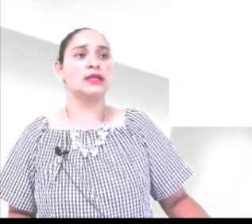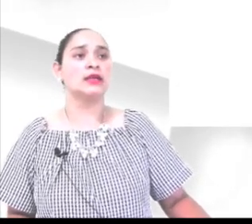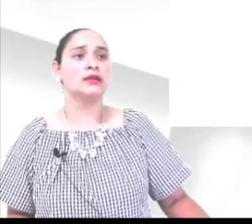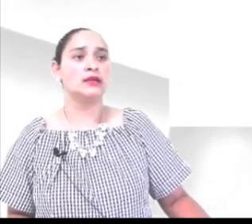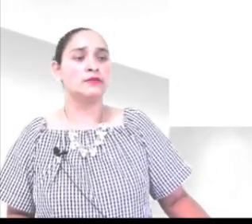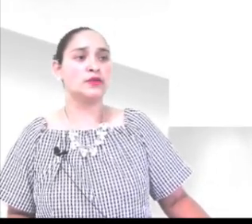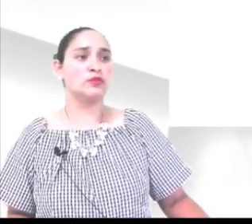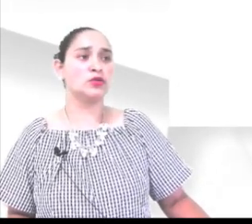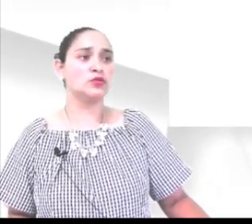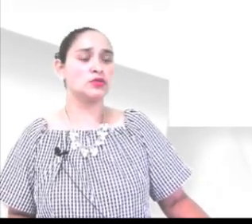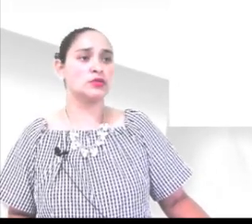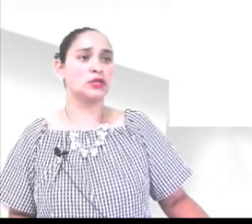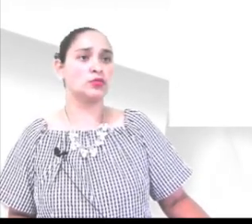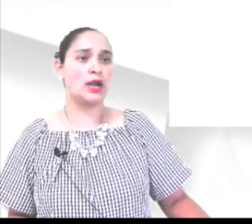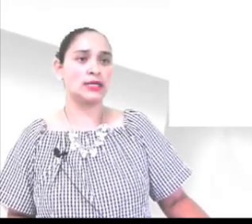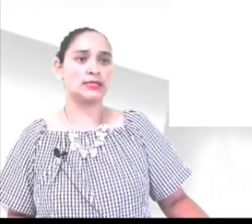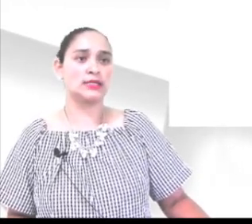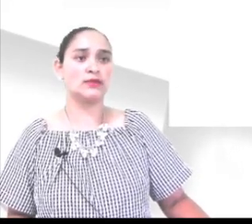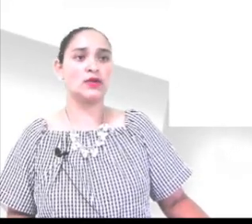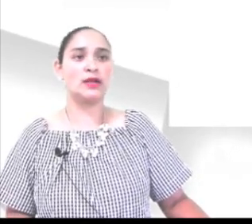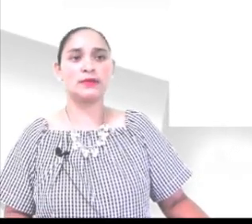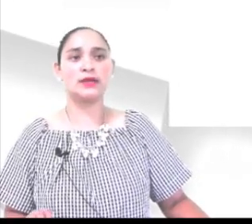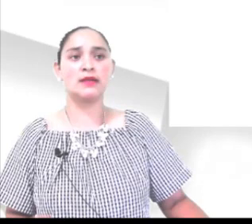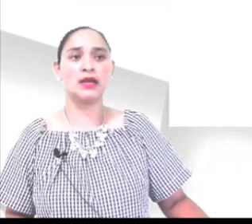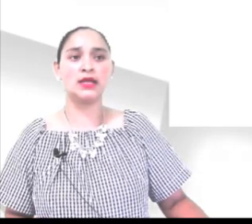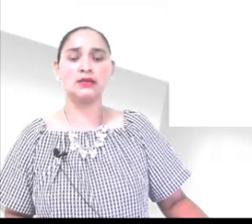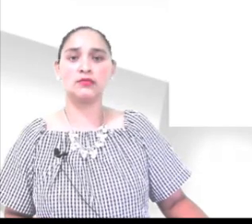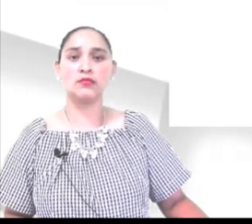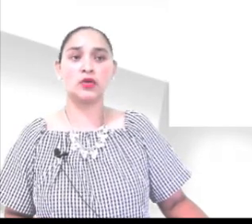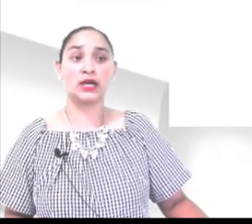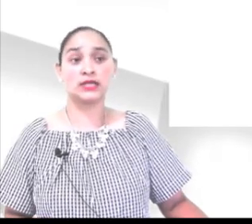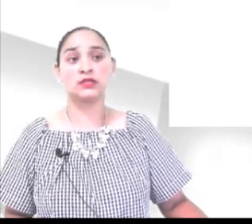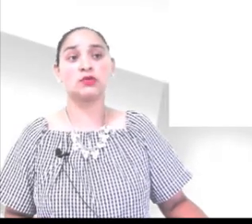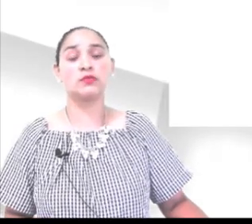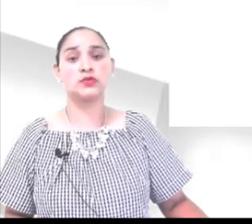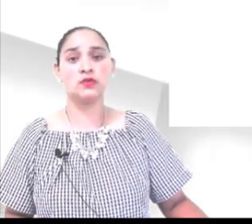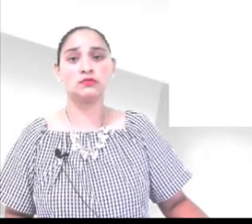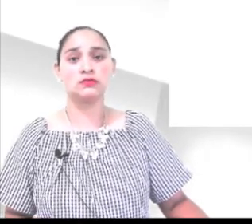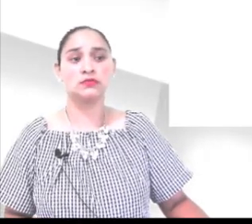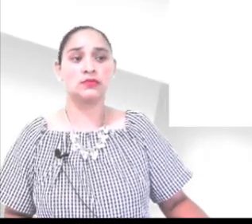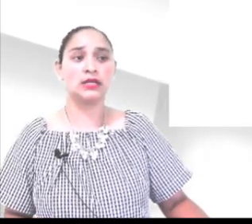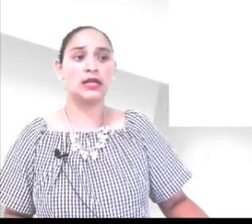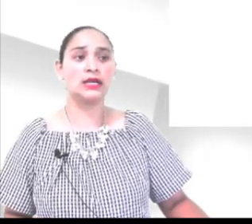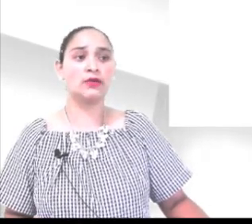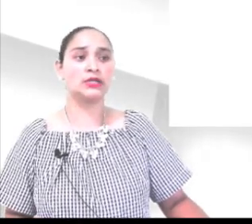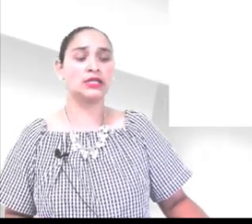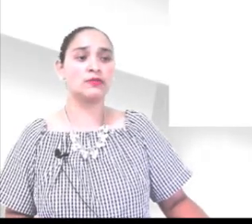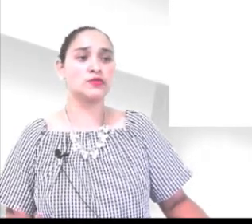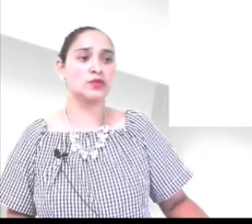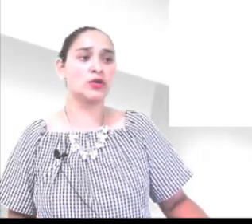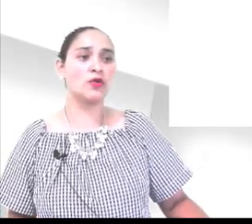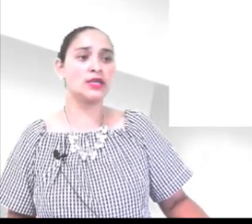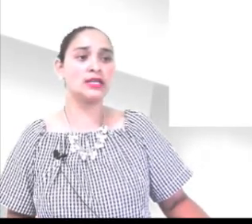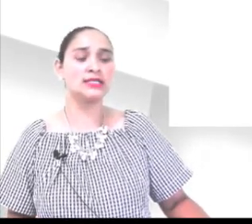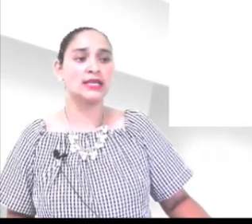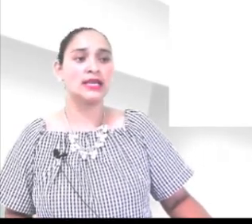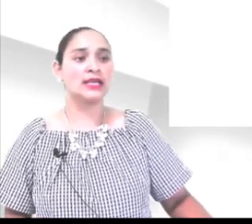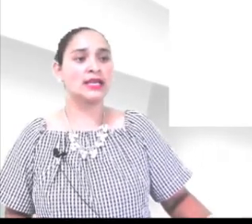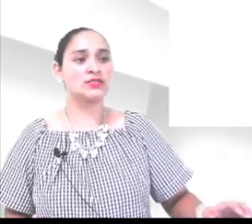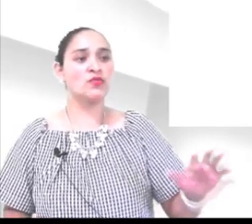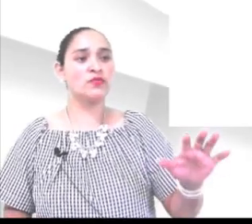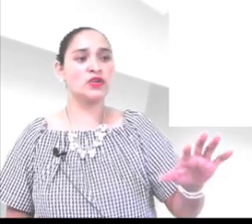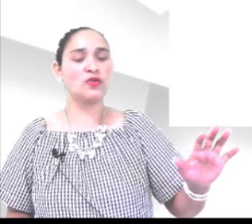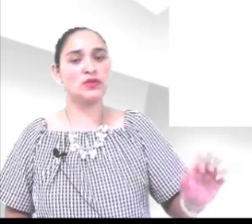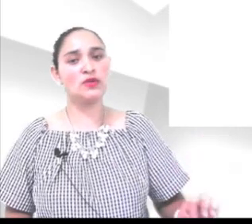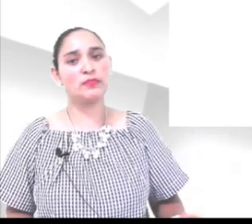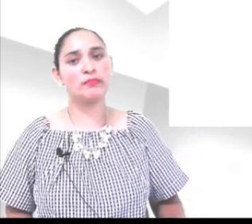de fenómenos naturales. Tenemos en la primera imagen un volcán haciendo erupción, ¿verdad? En la otra tenemos un arco iris, que